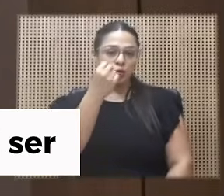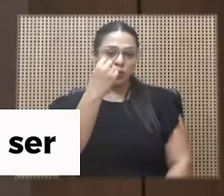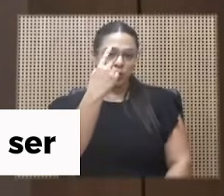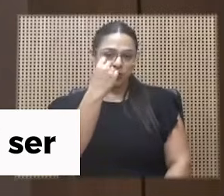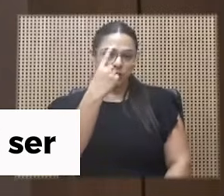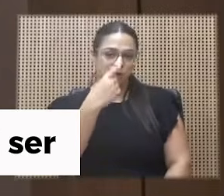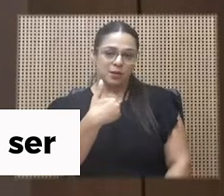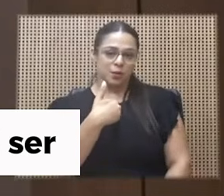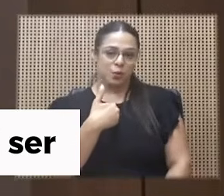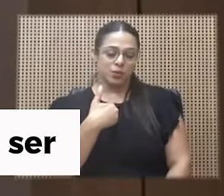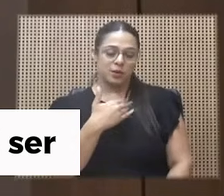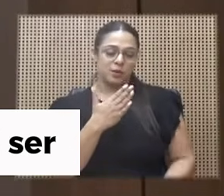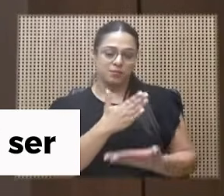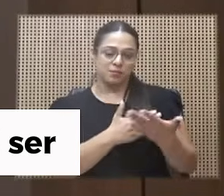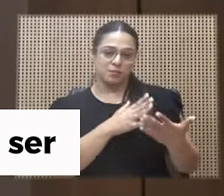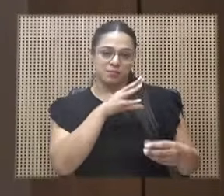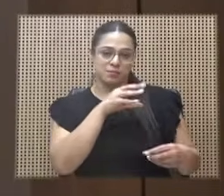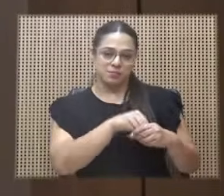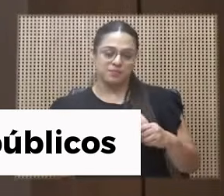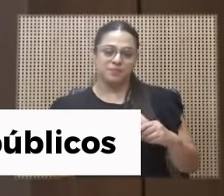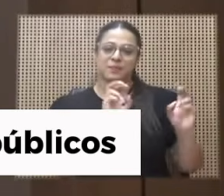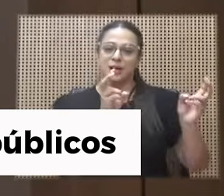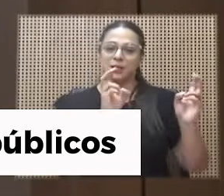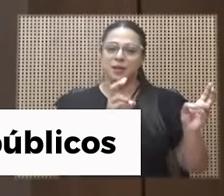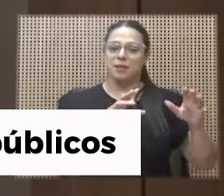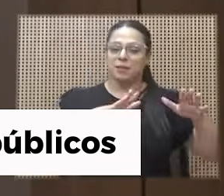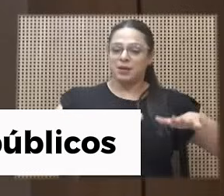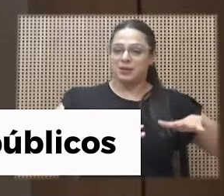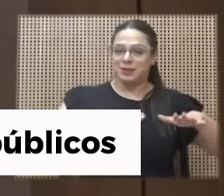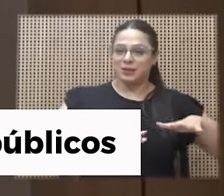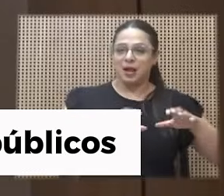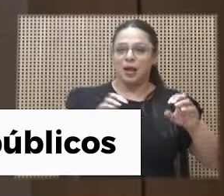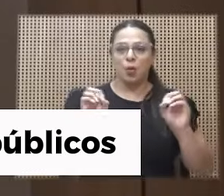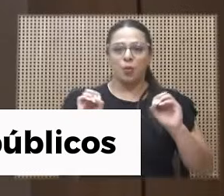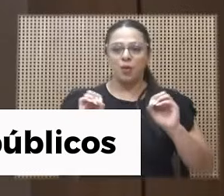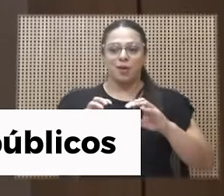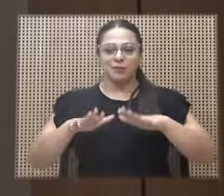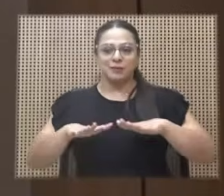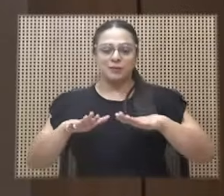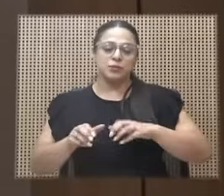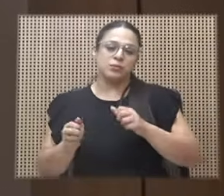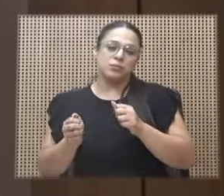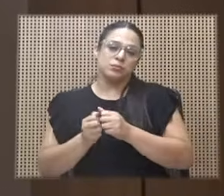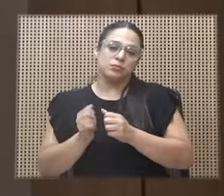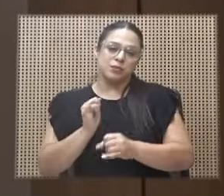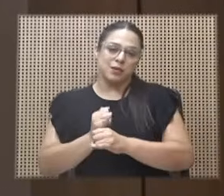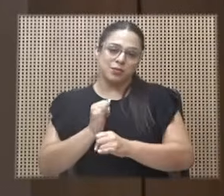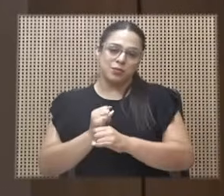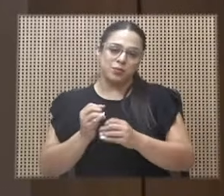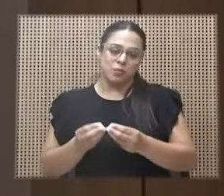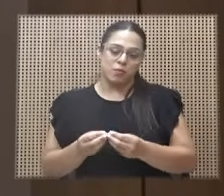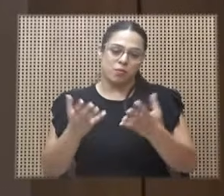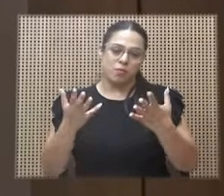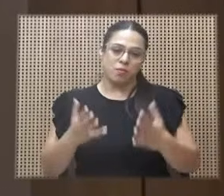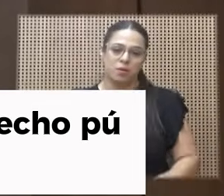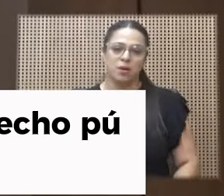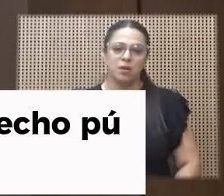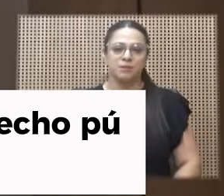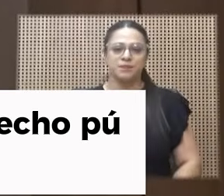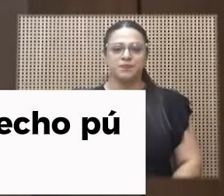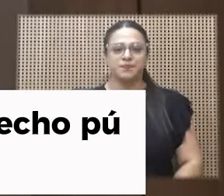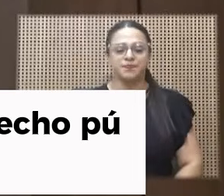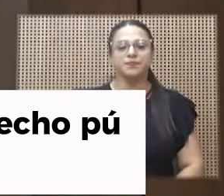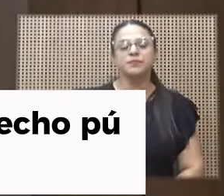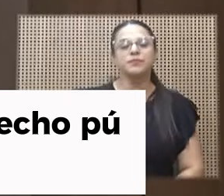parte directamente del aparato estatal, al ser entes públicos no estatales, son entes públicos y su operatividad en